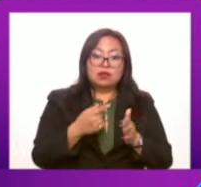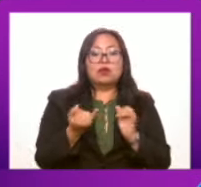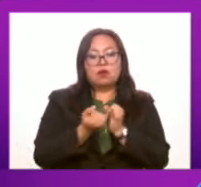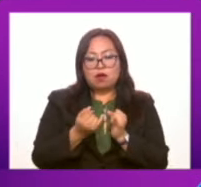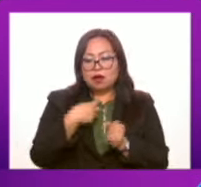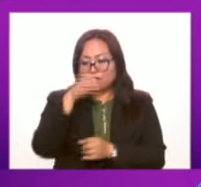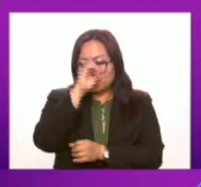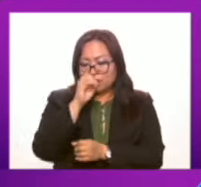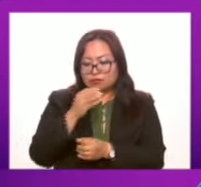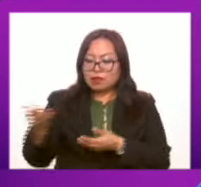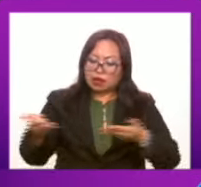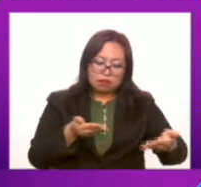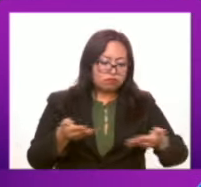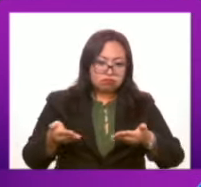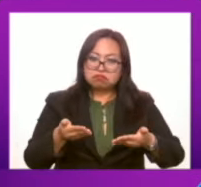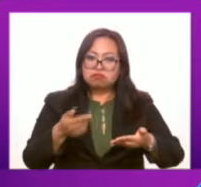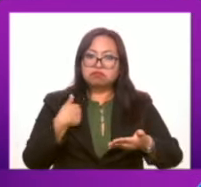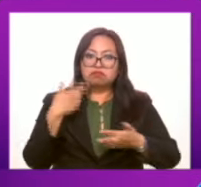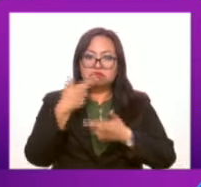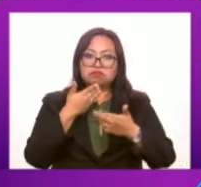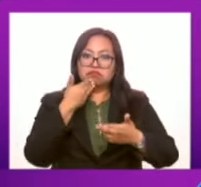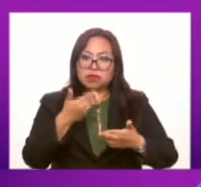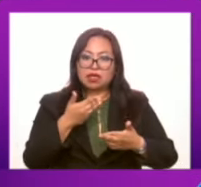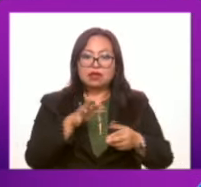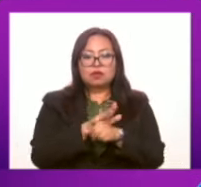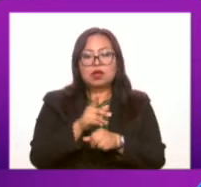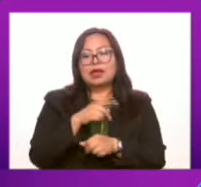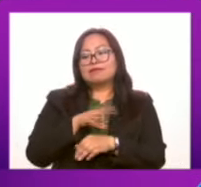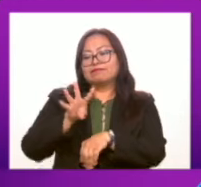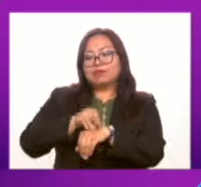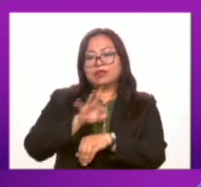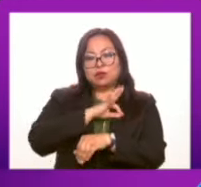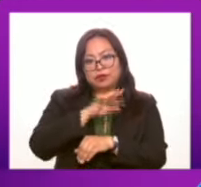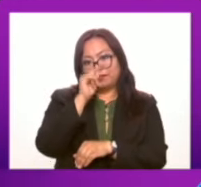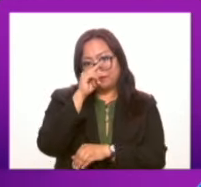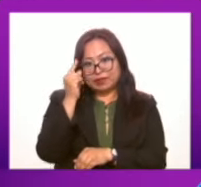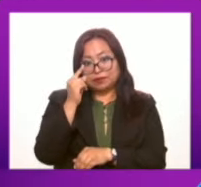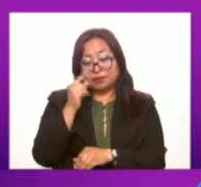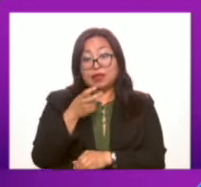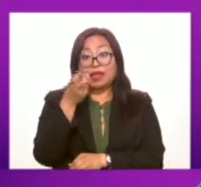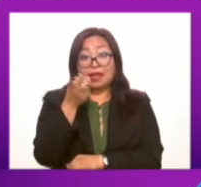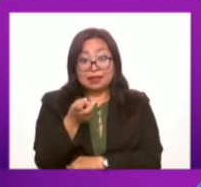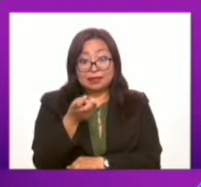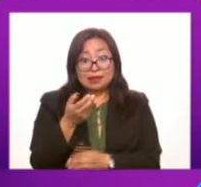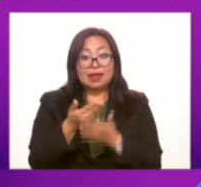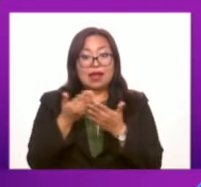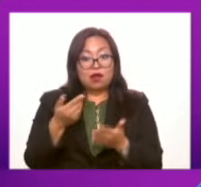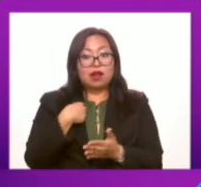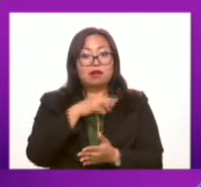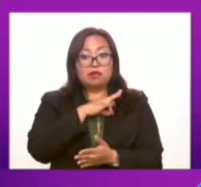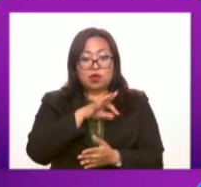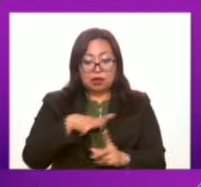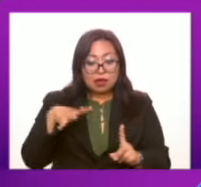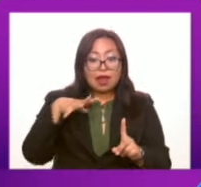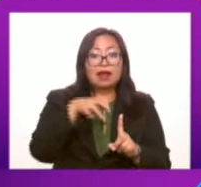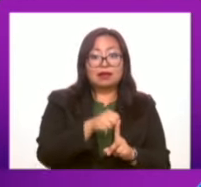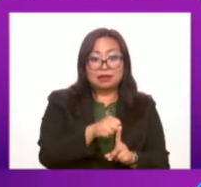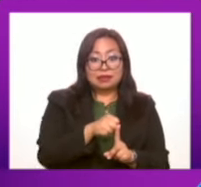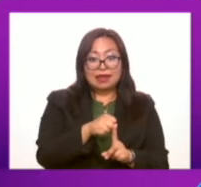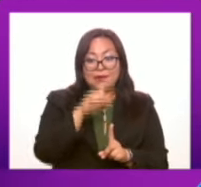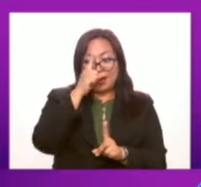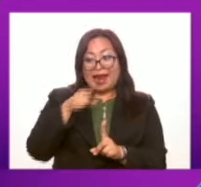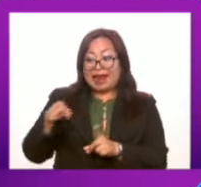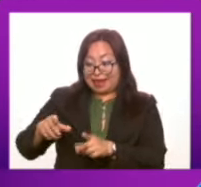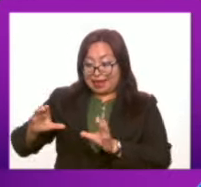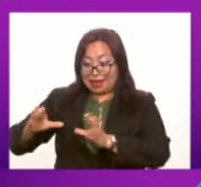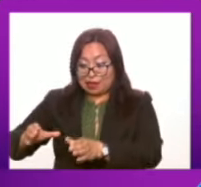de su opinión o bien de la emisión de su consentimiento. De esa manera, lograremos dar protagonismo a los